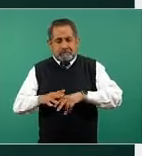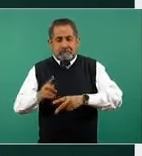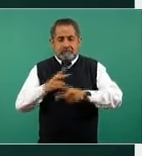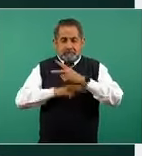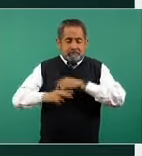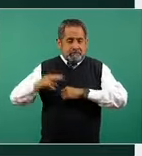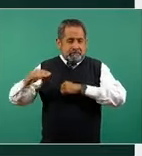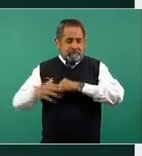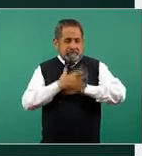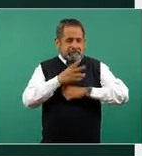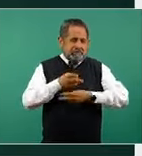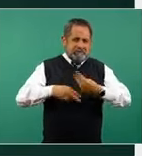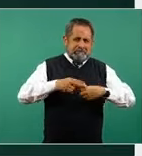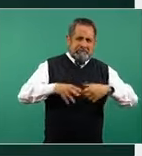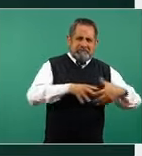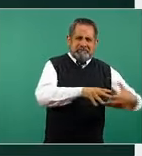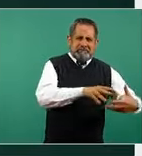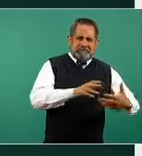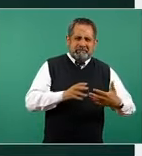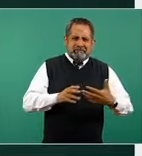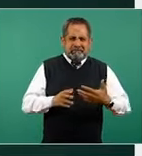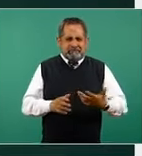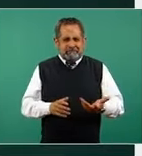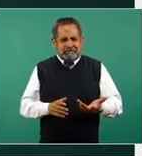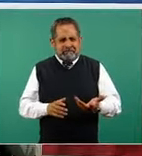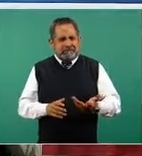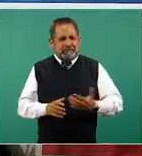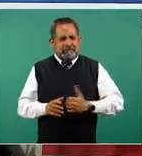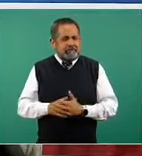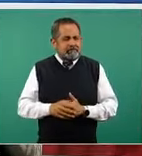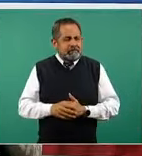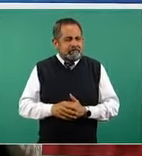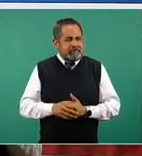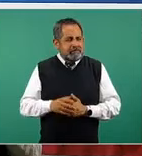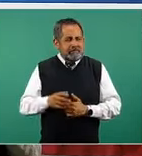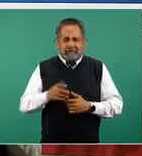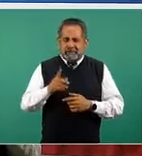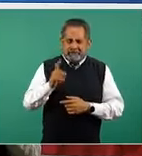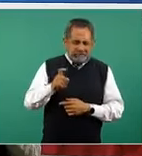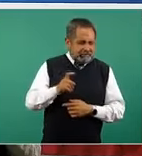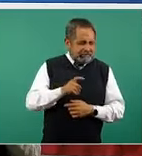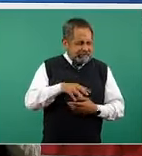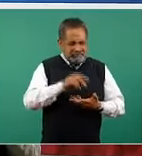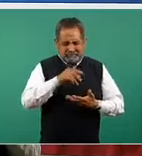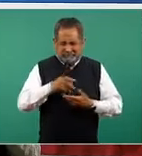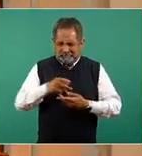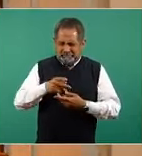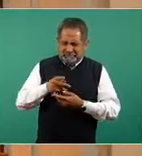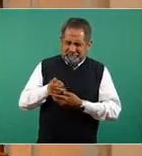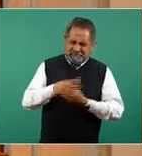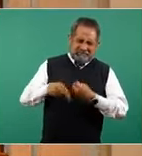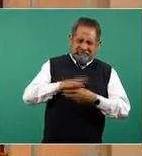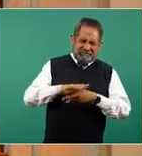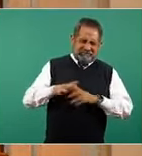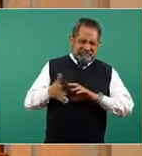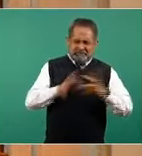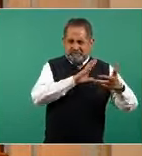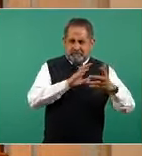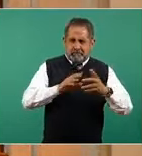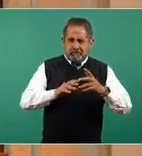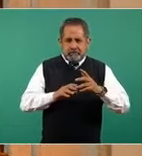nos revuelque, ¿no? Y no es bonito esa sensación de entre la arena y el agua y la revolcada que una ola nos puede dar. Pues